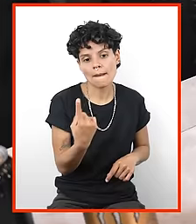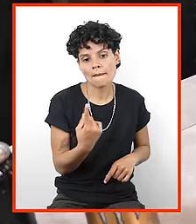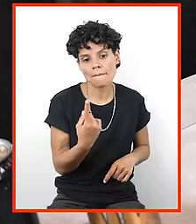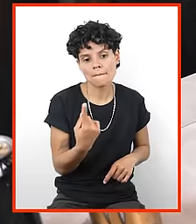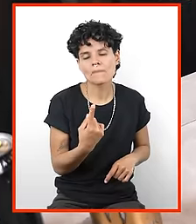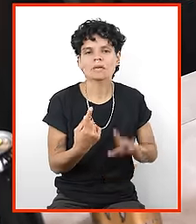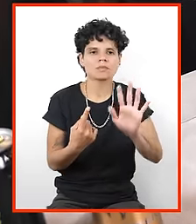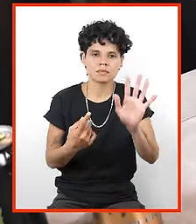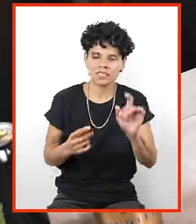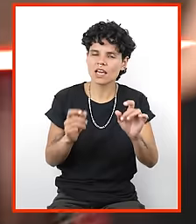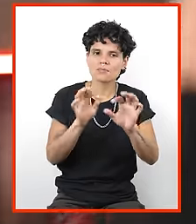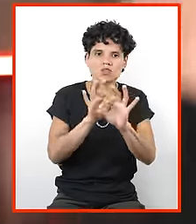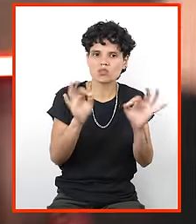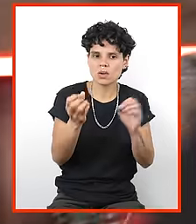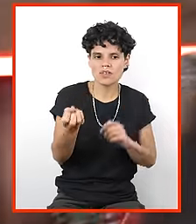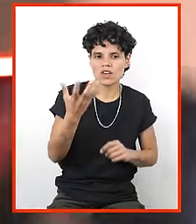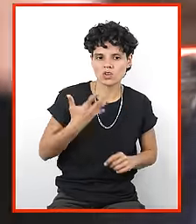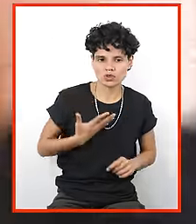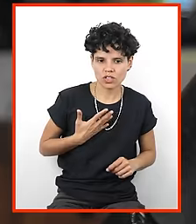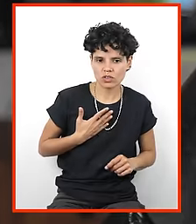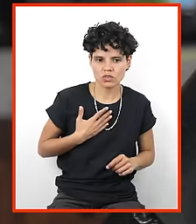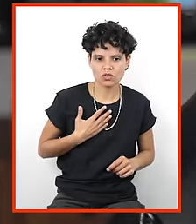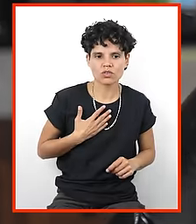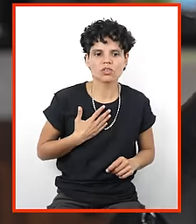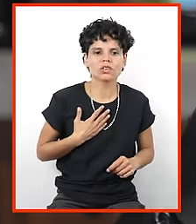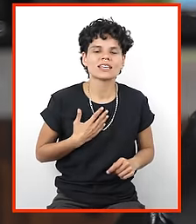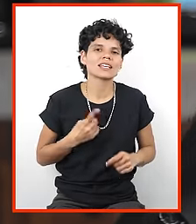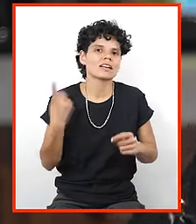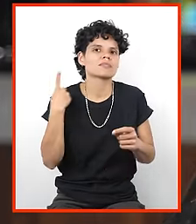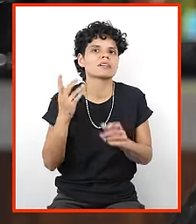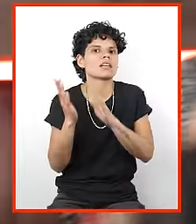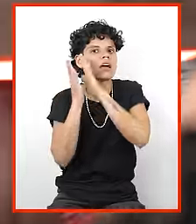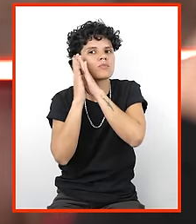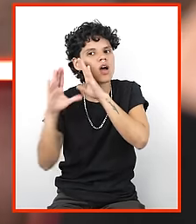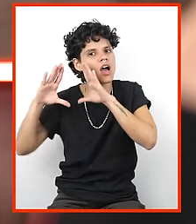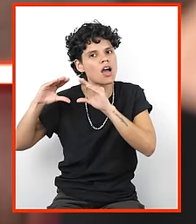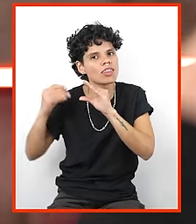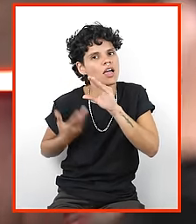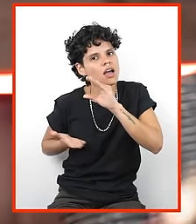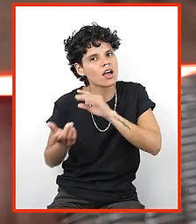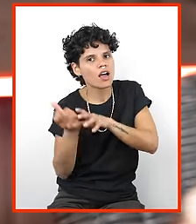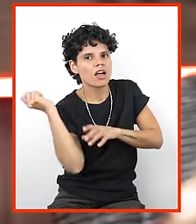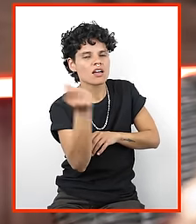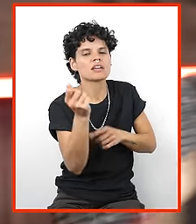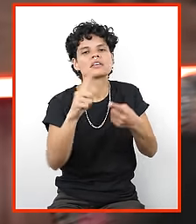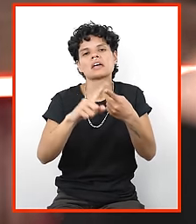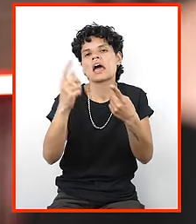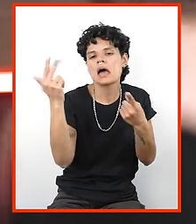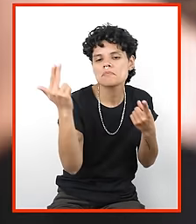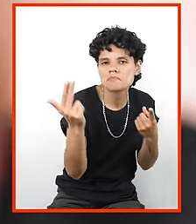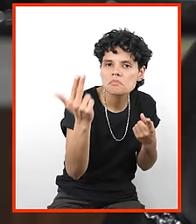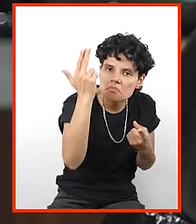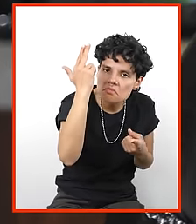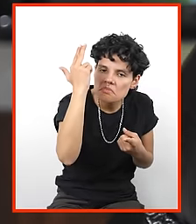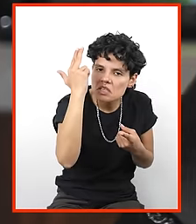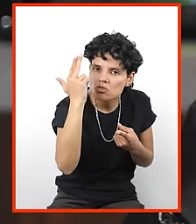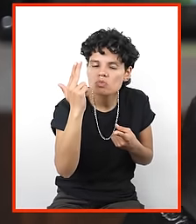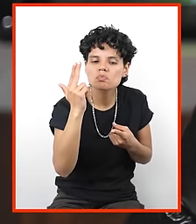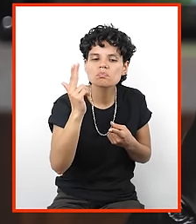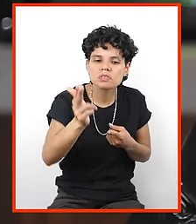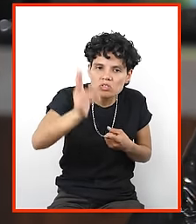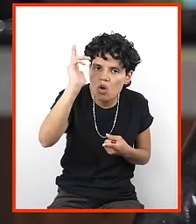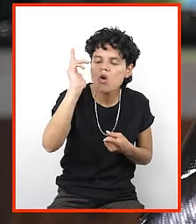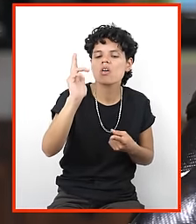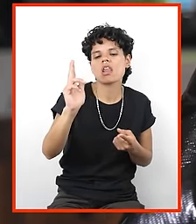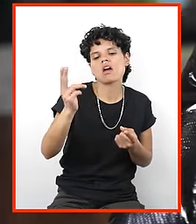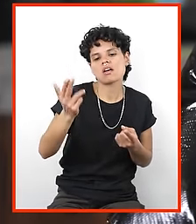haya dicho en la vida, y creo que nadie me dirá que duerme con un hacha bajo la almohada. Sí. O sea, con pistola... No era debajo de la almohada igual. No, era